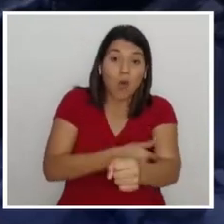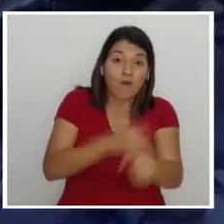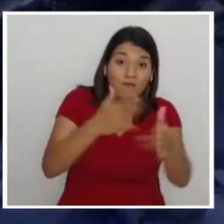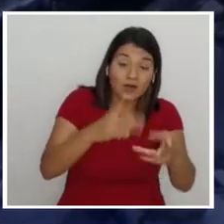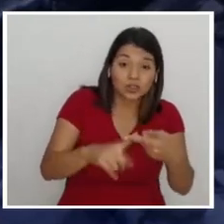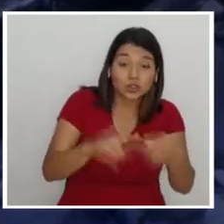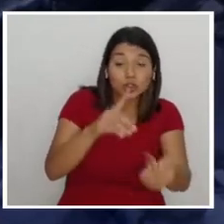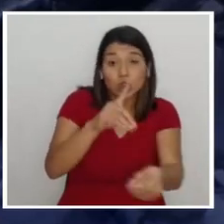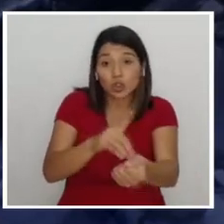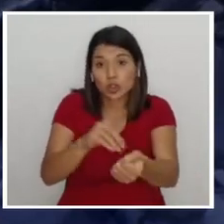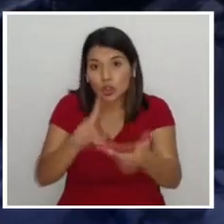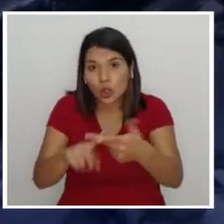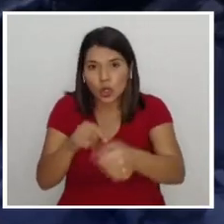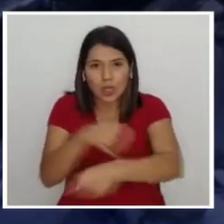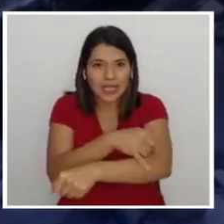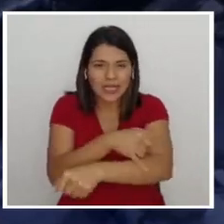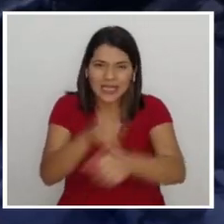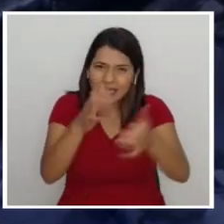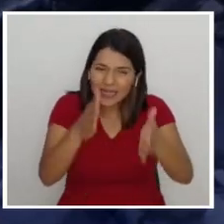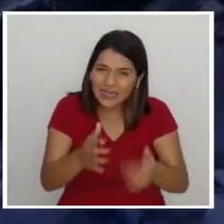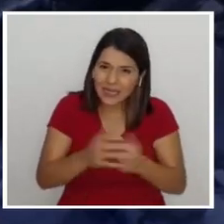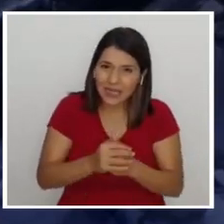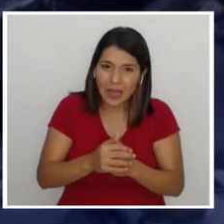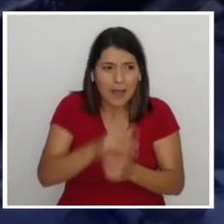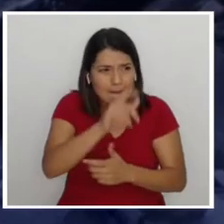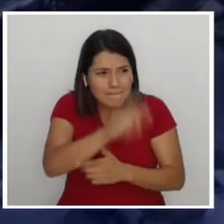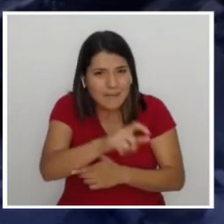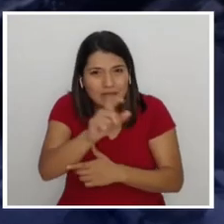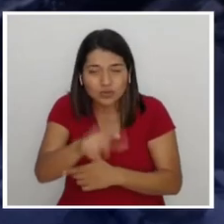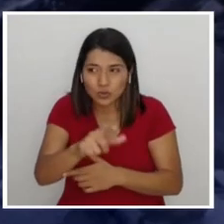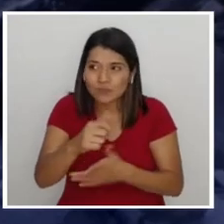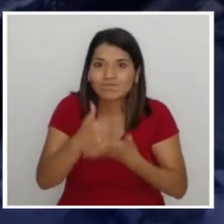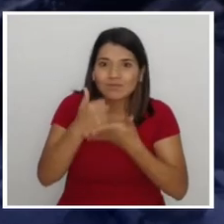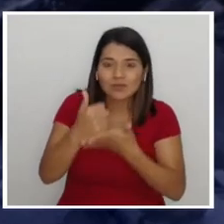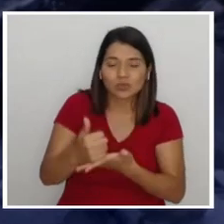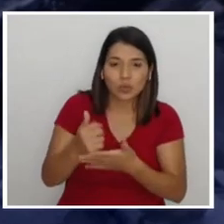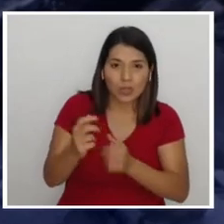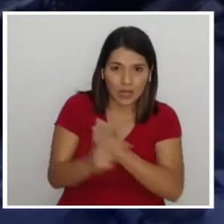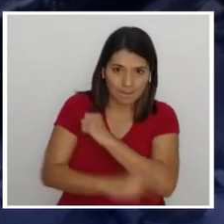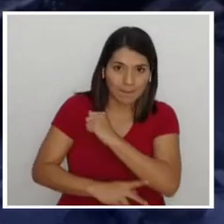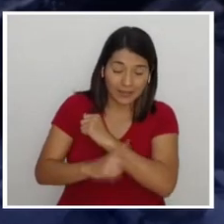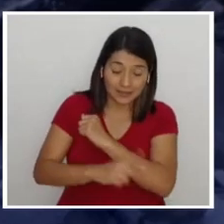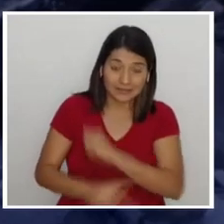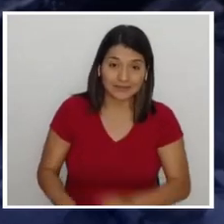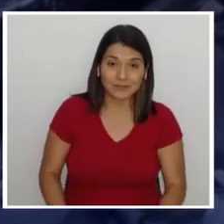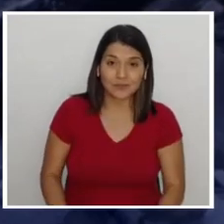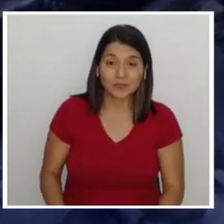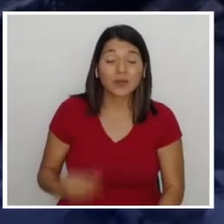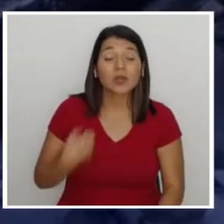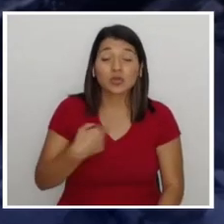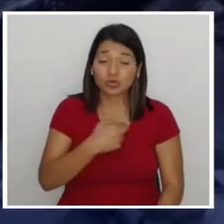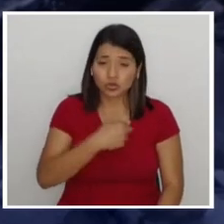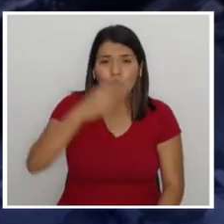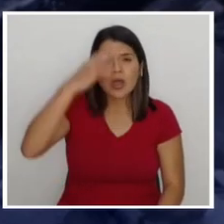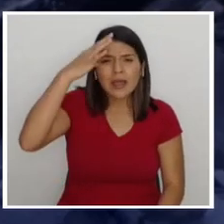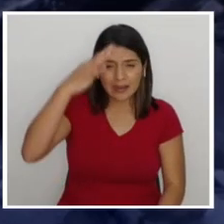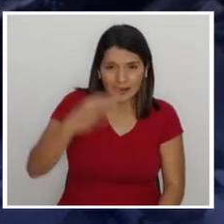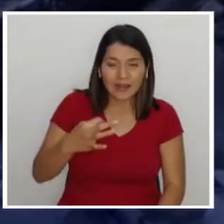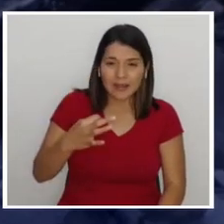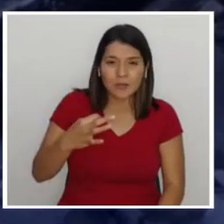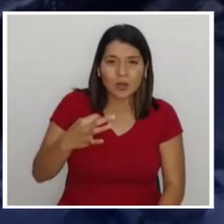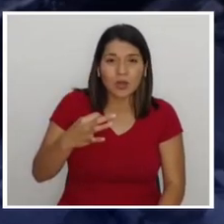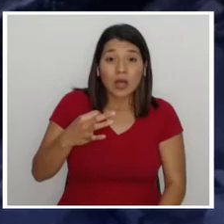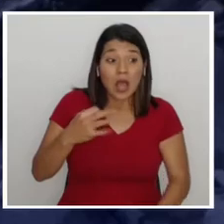ingenieros, gente que ha sido productiva para el país. Nosotros creemos firmemente que la ayuda